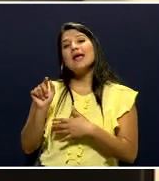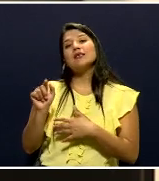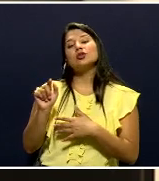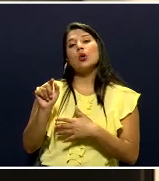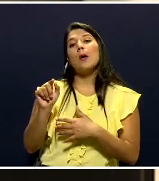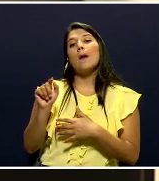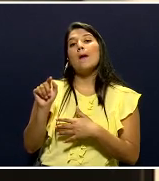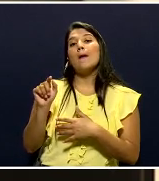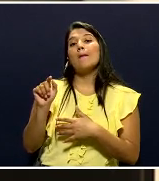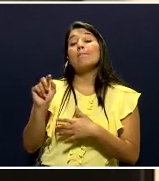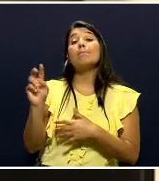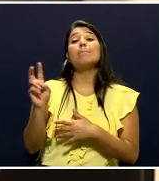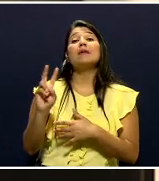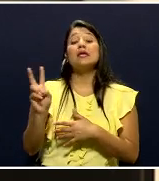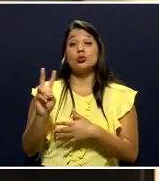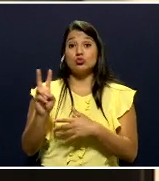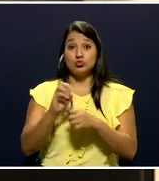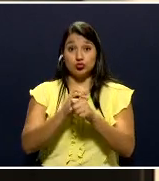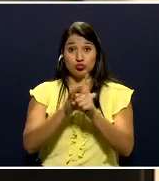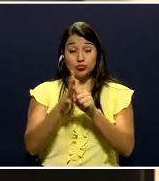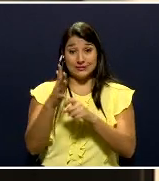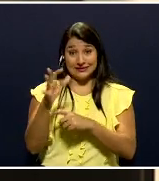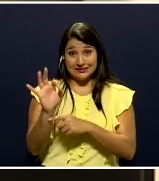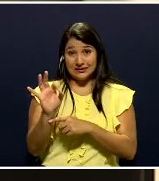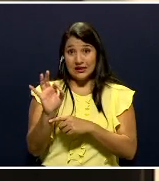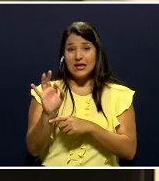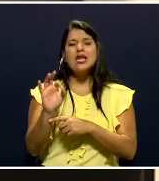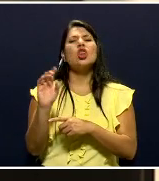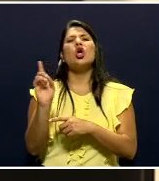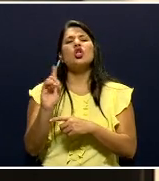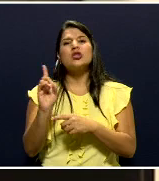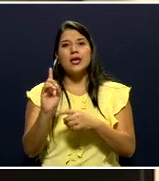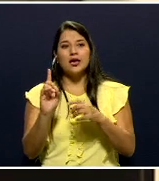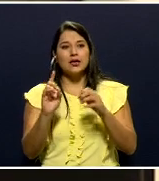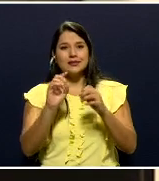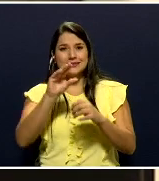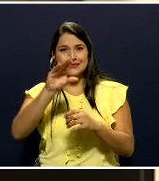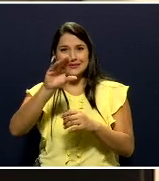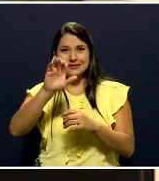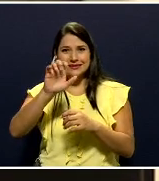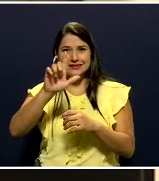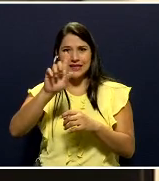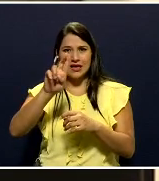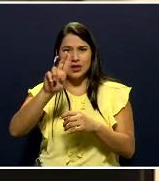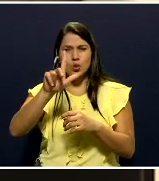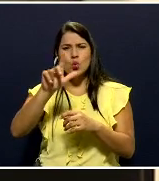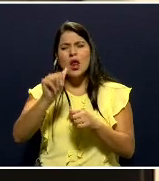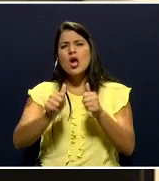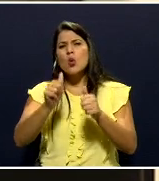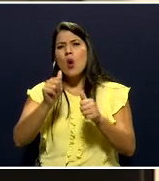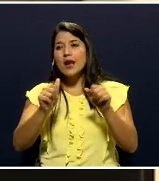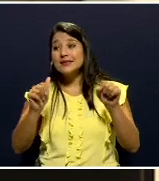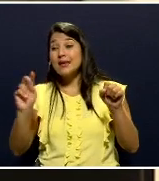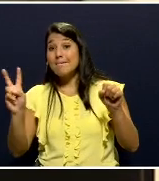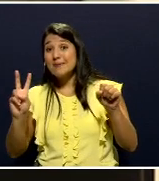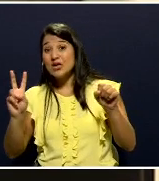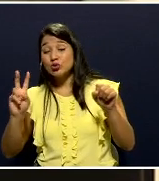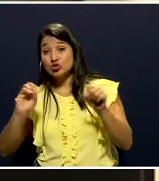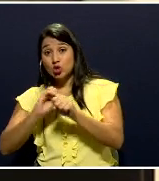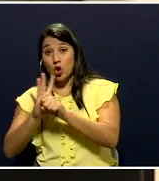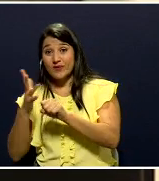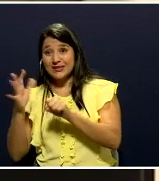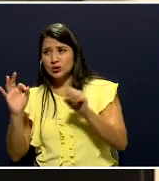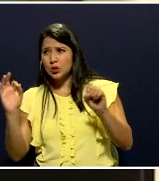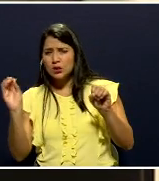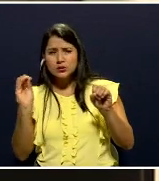están distribuidos en las diferentes partes del cuerpo para COVID-19. Y entonces el virus infecta no solamente el tracto respiratorio superior, porque ahí